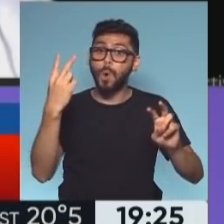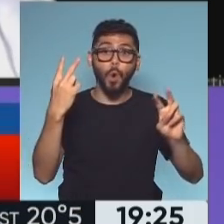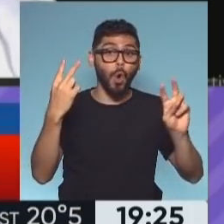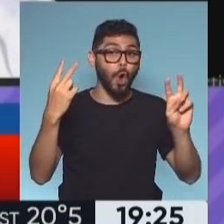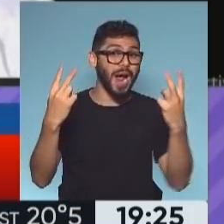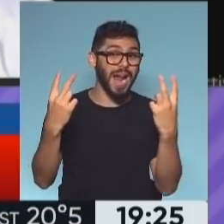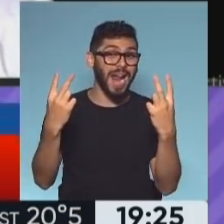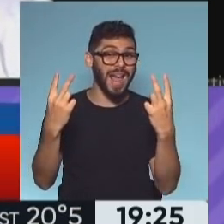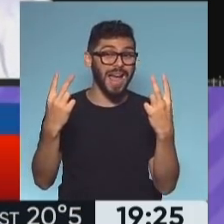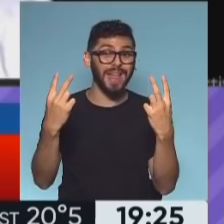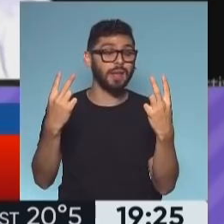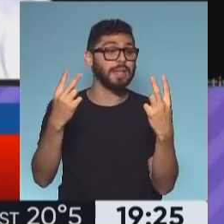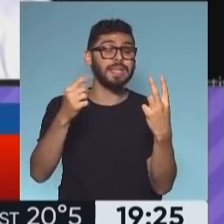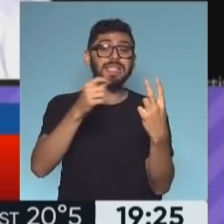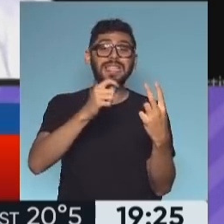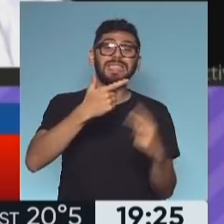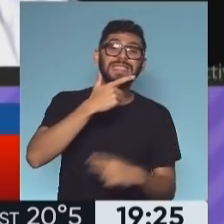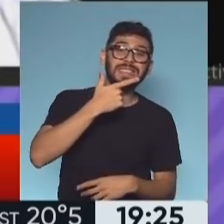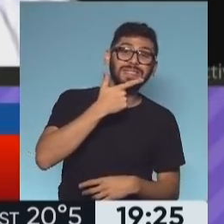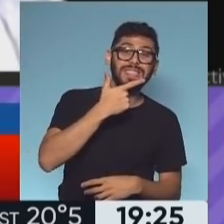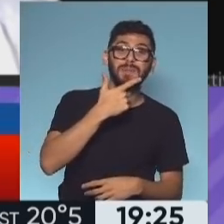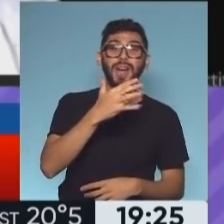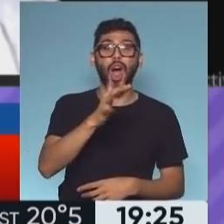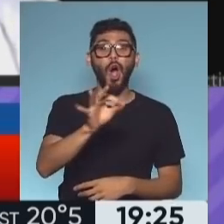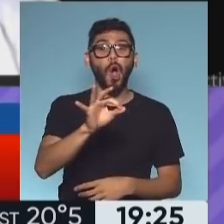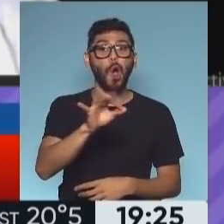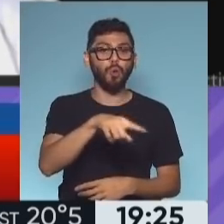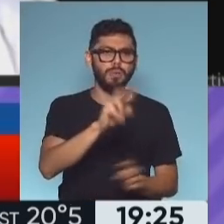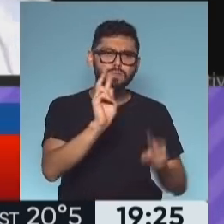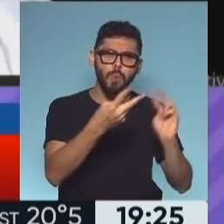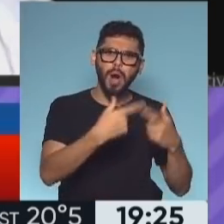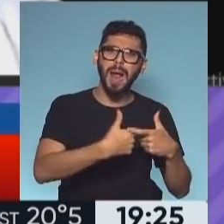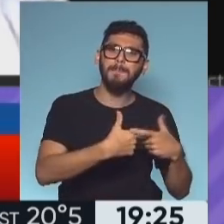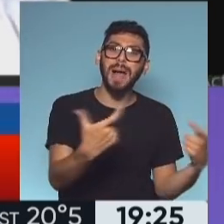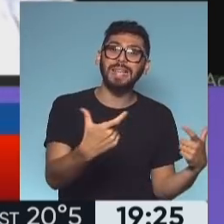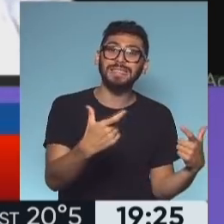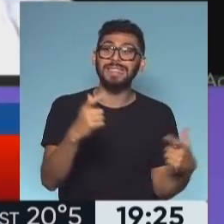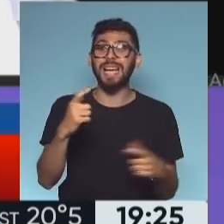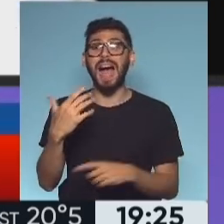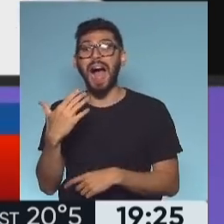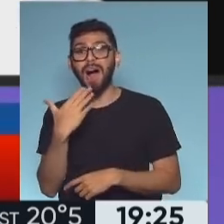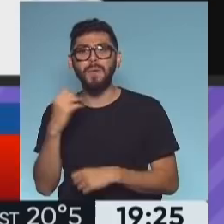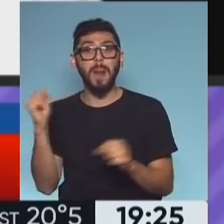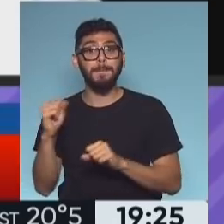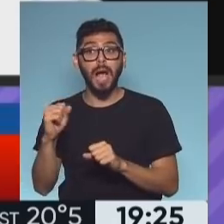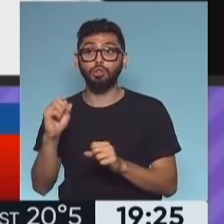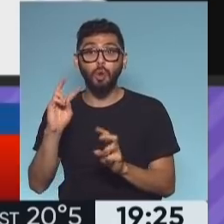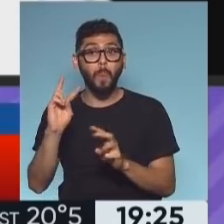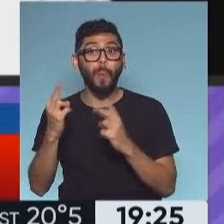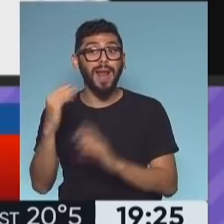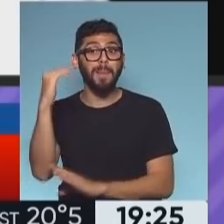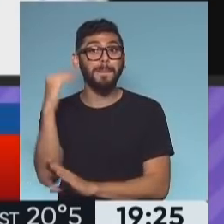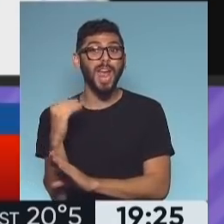mayor si se internaba en septiembre o octubre que si lo hacía en abril o mayo. Y estos no son datos originales